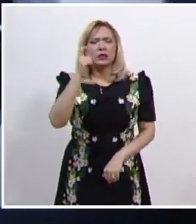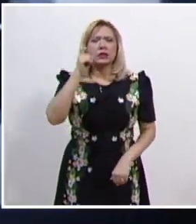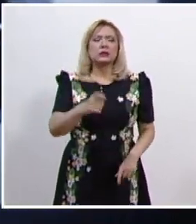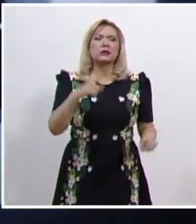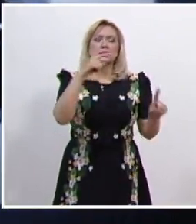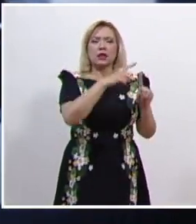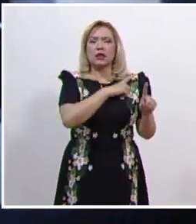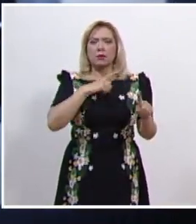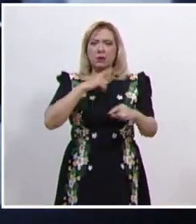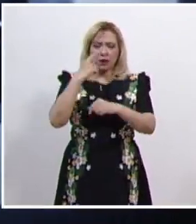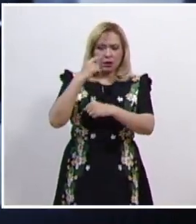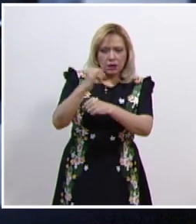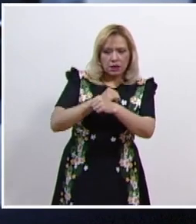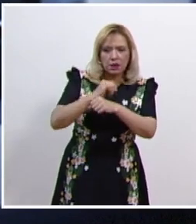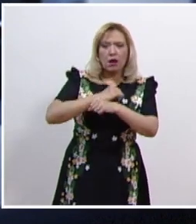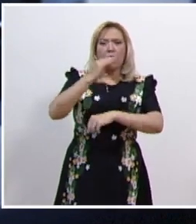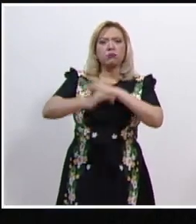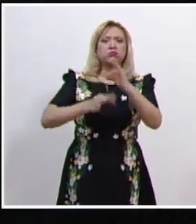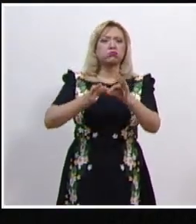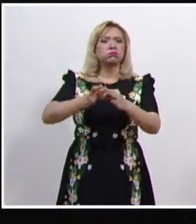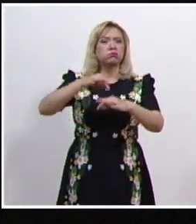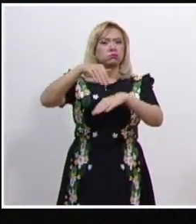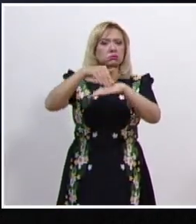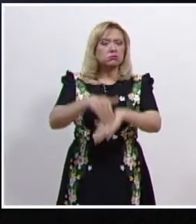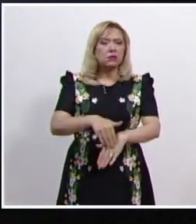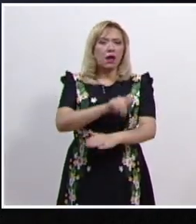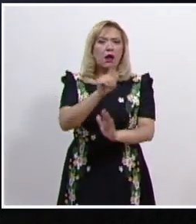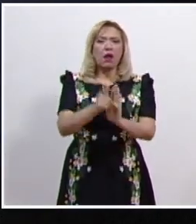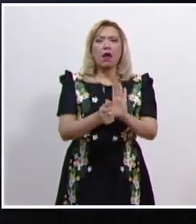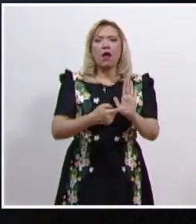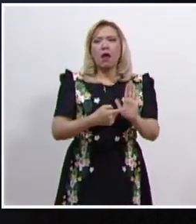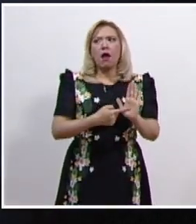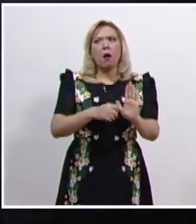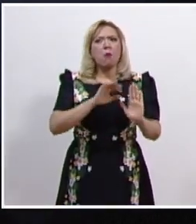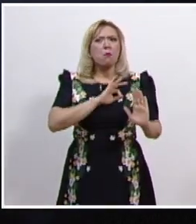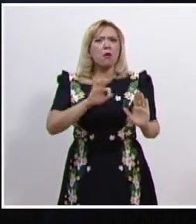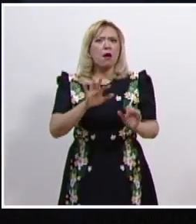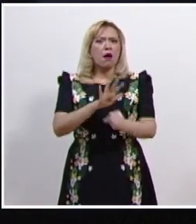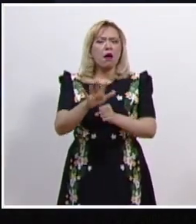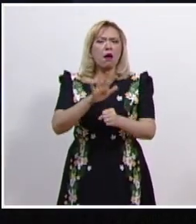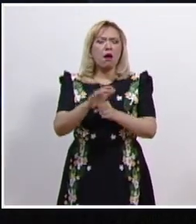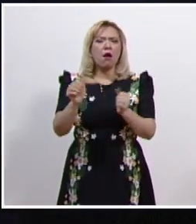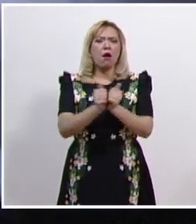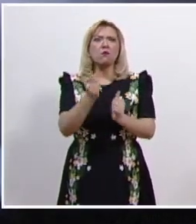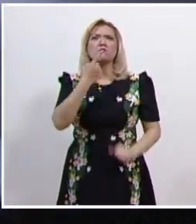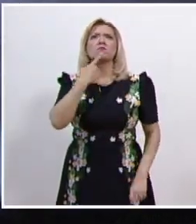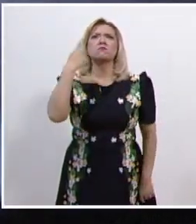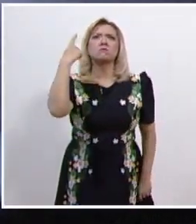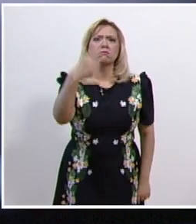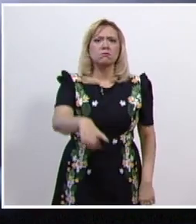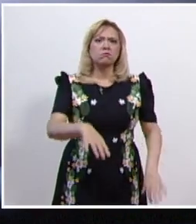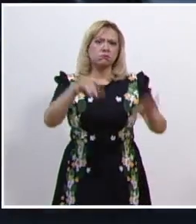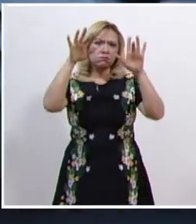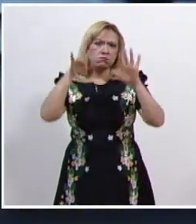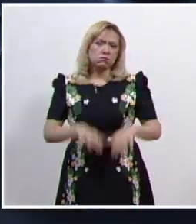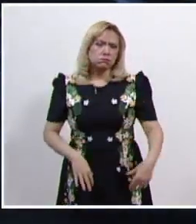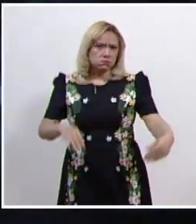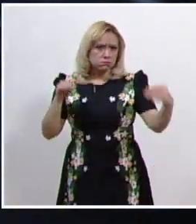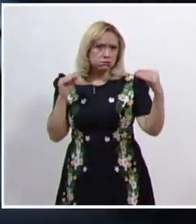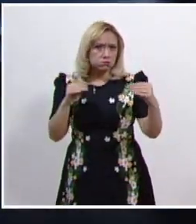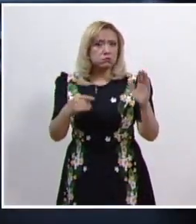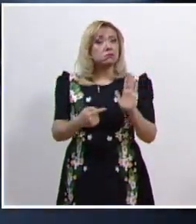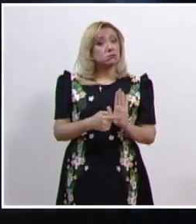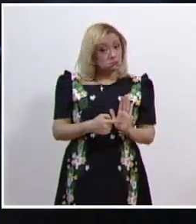de verificación de cumplimiento de la ley en la materia se pueden activar a través de una denuncia o de oficio. Dichas